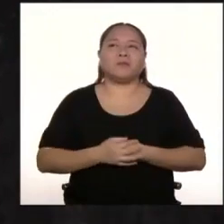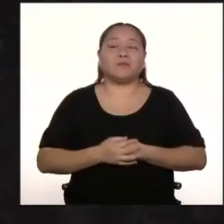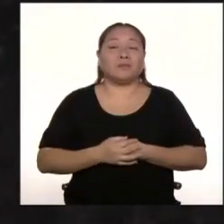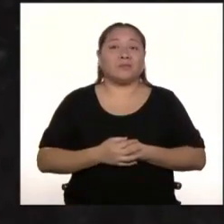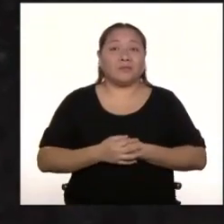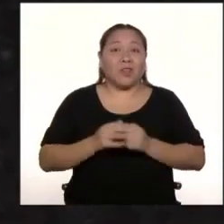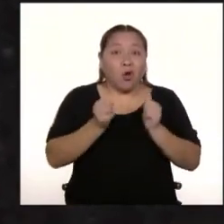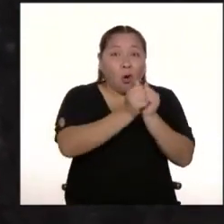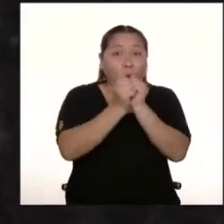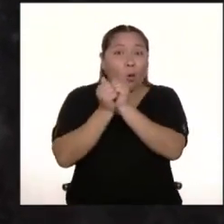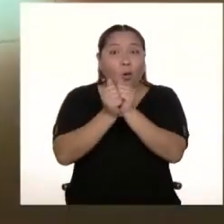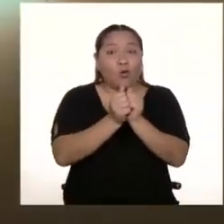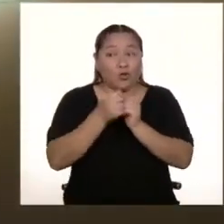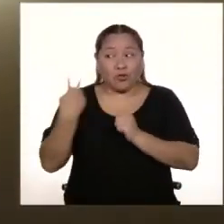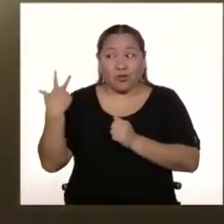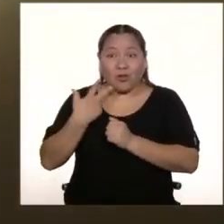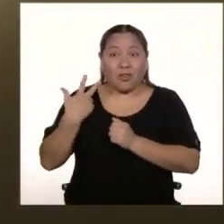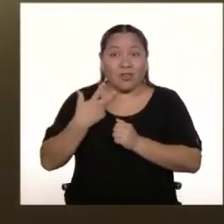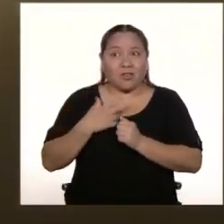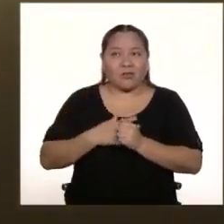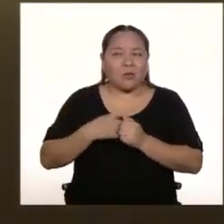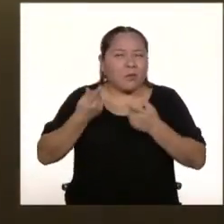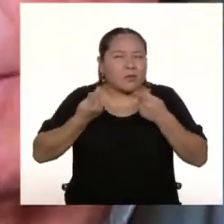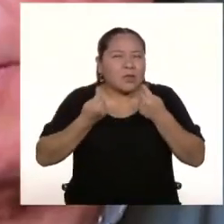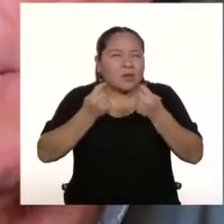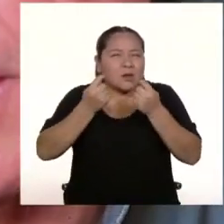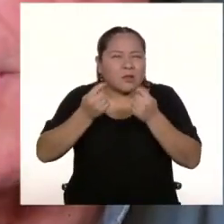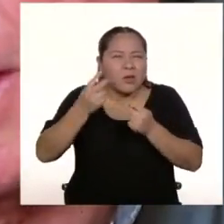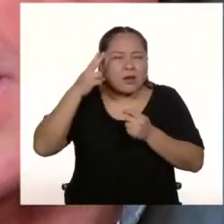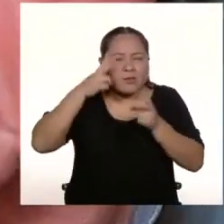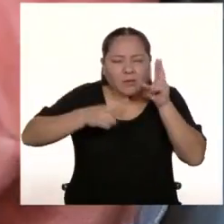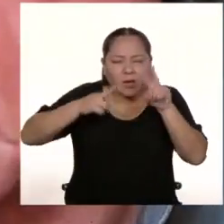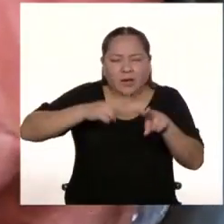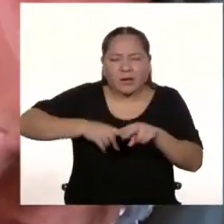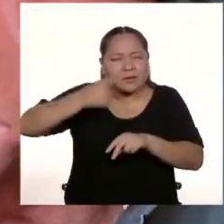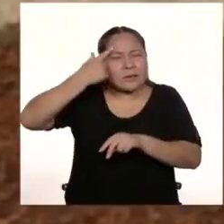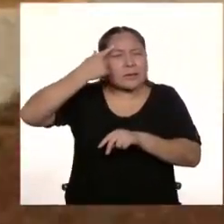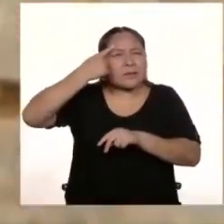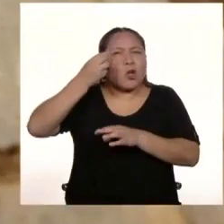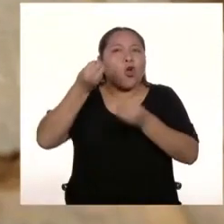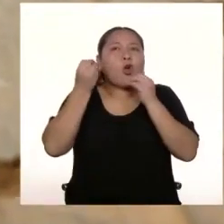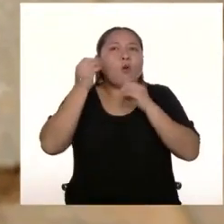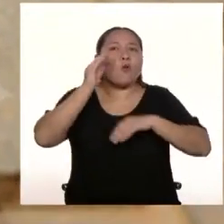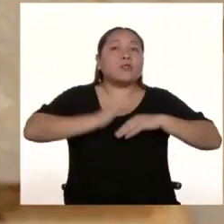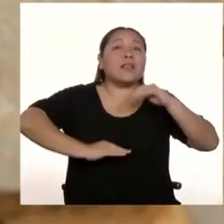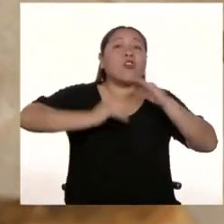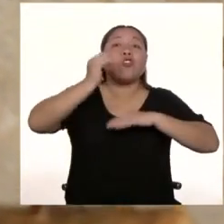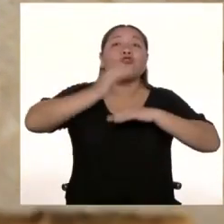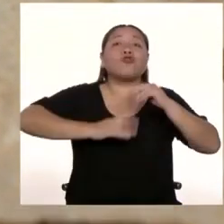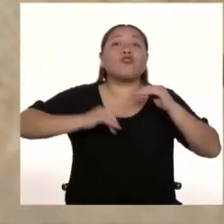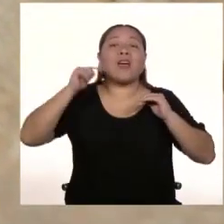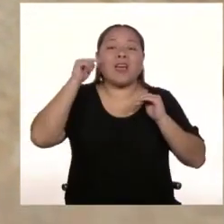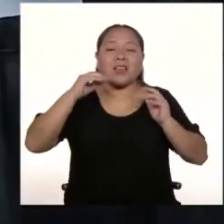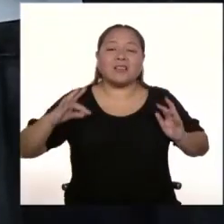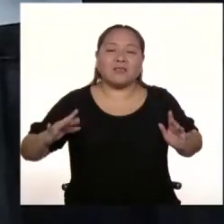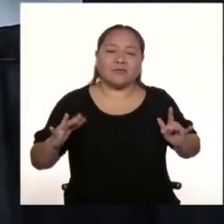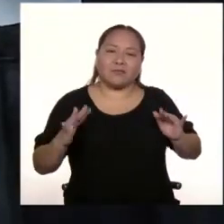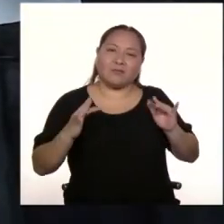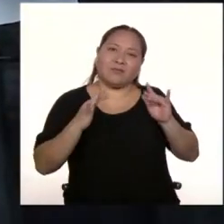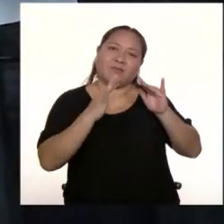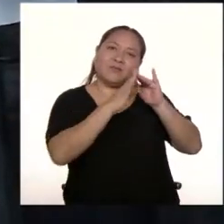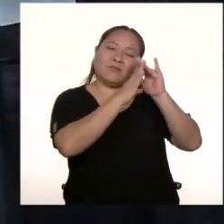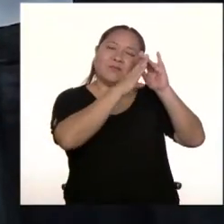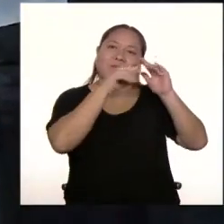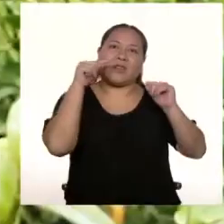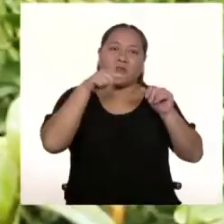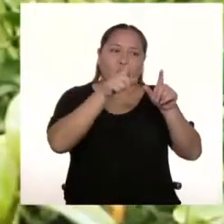Viajemos con ellos al pasado en un intento por descifrar científicamente cómo se construyó una ciudad eterna en un lugar